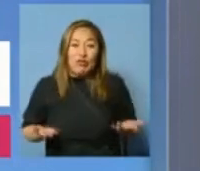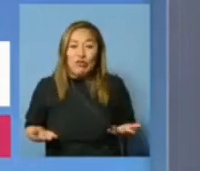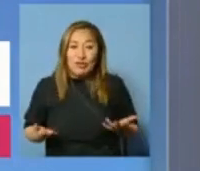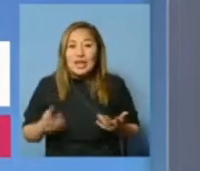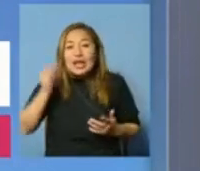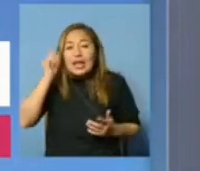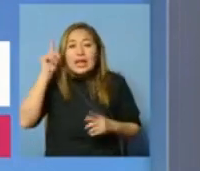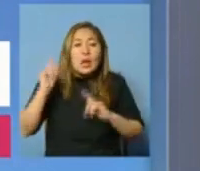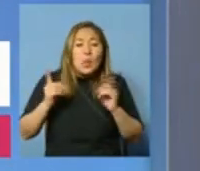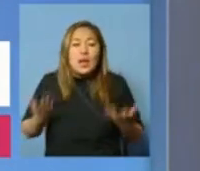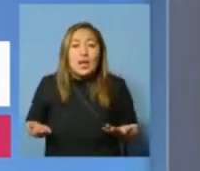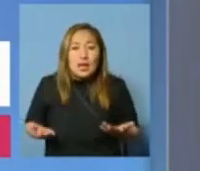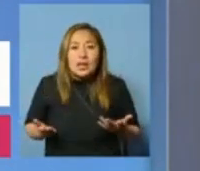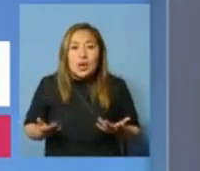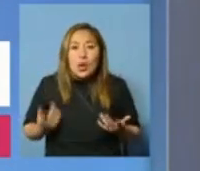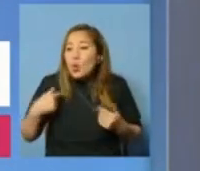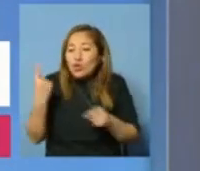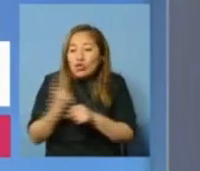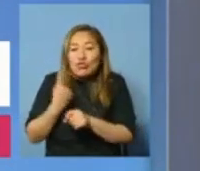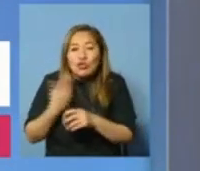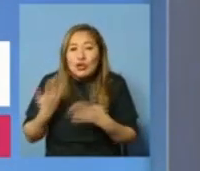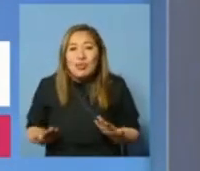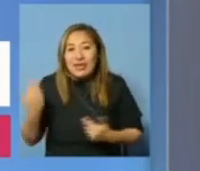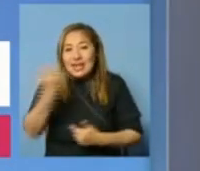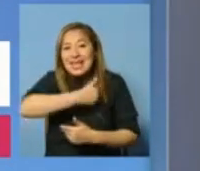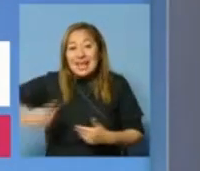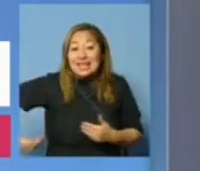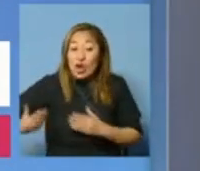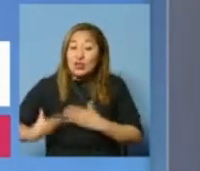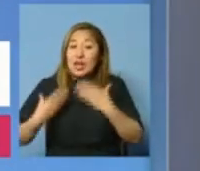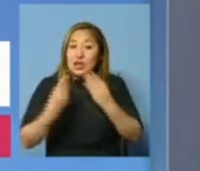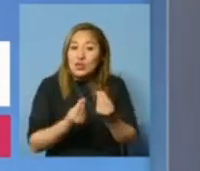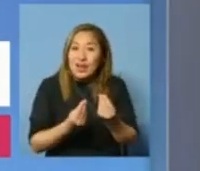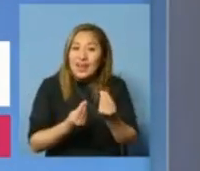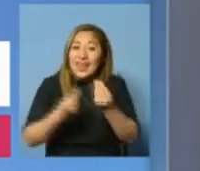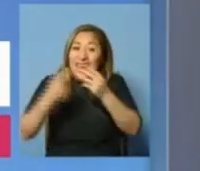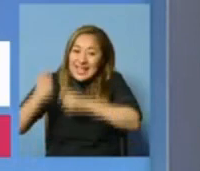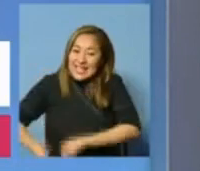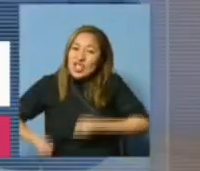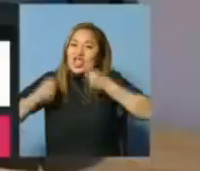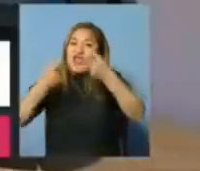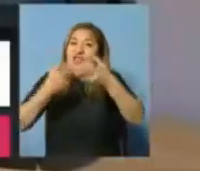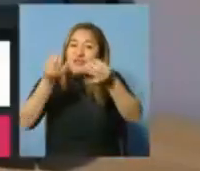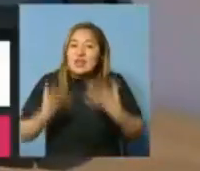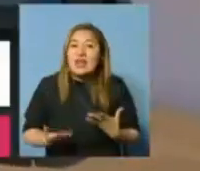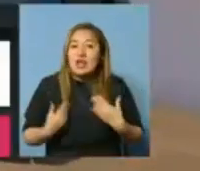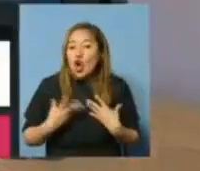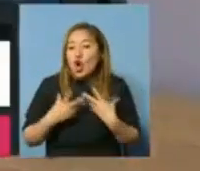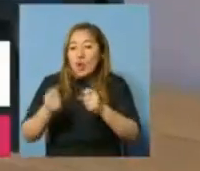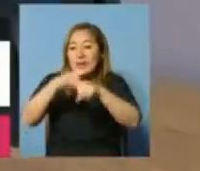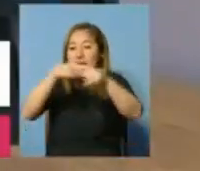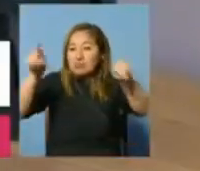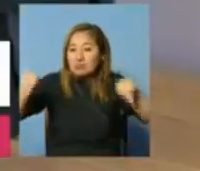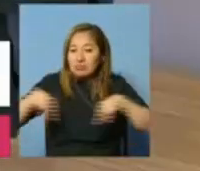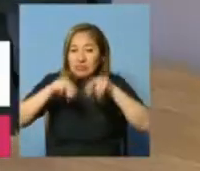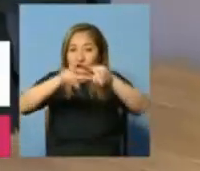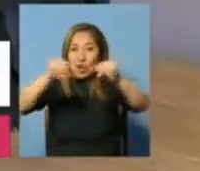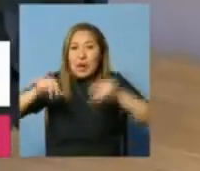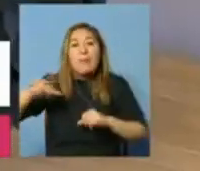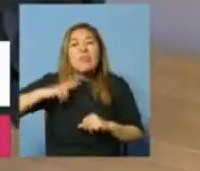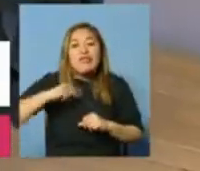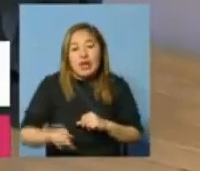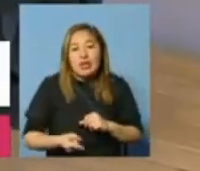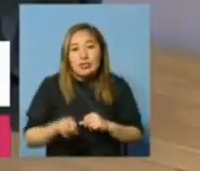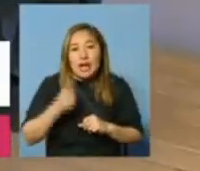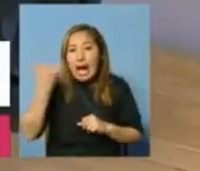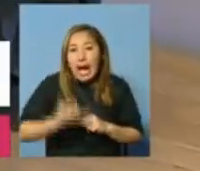la idea es que cuando no tenés esa posibilidad y el Estado es quien te ayuda, te dé en esas condiciones. Vos compras un lote en un loteo privado y el